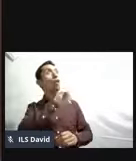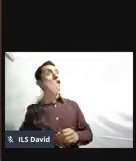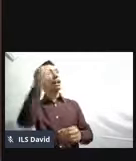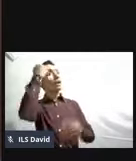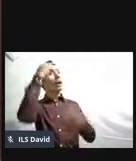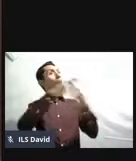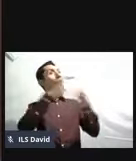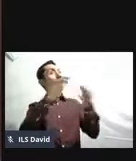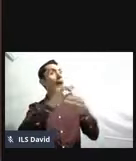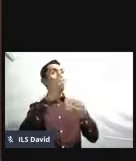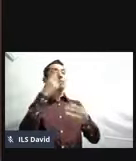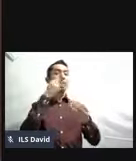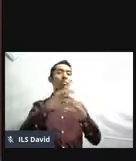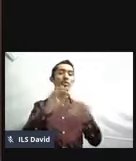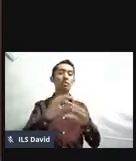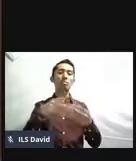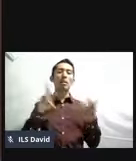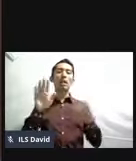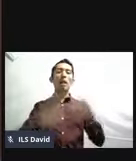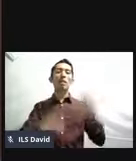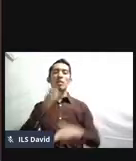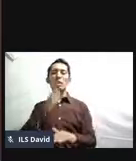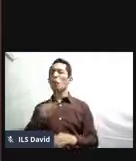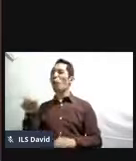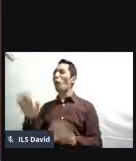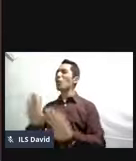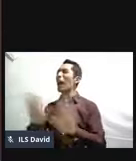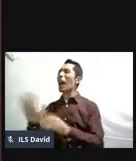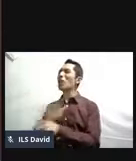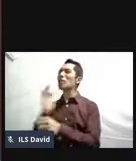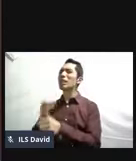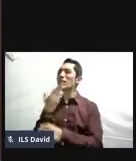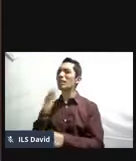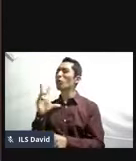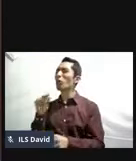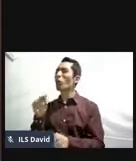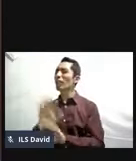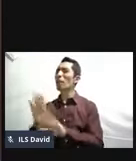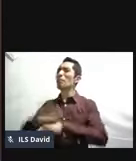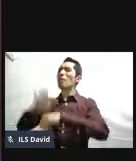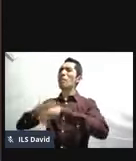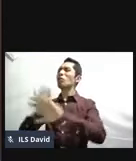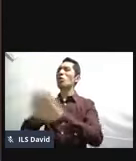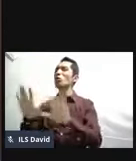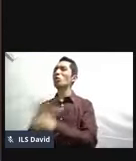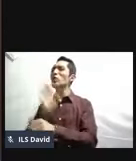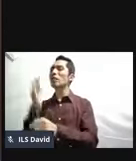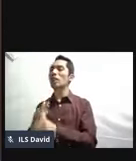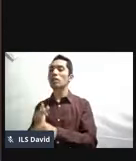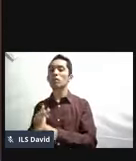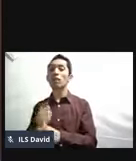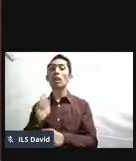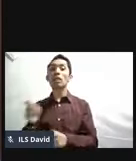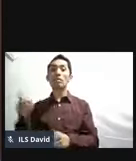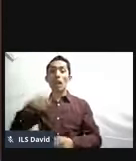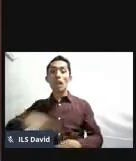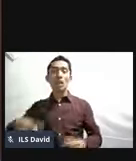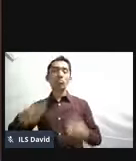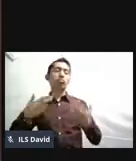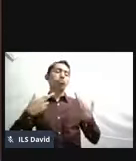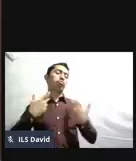estas limitantes al pensamiento y al proceso creador que son desmoralizantes. Y la